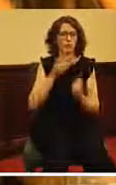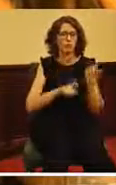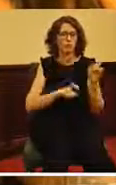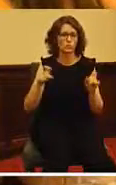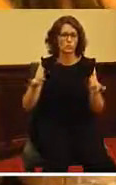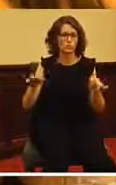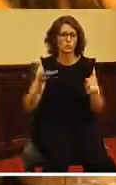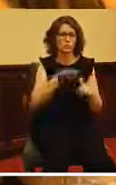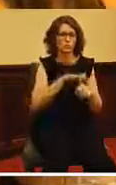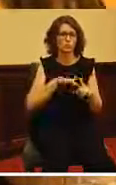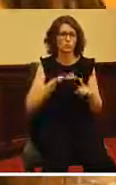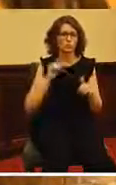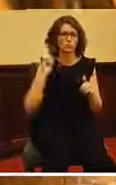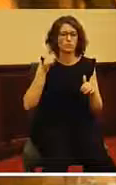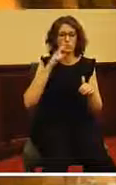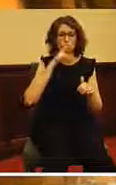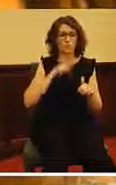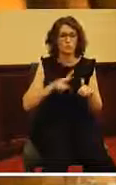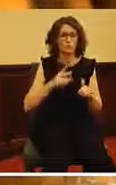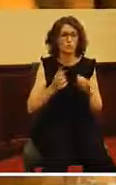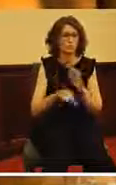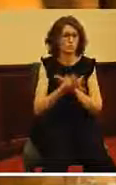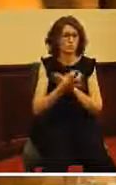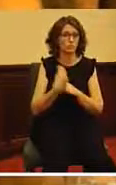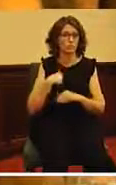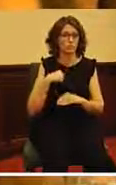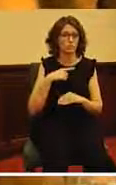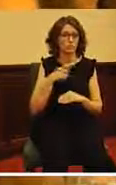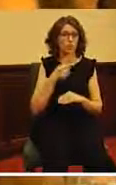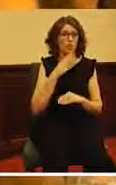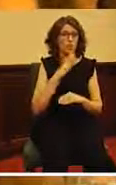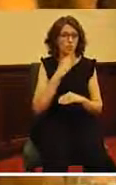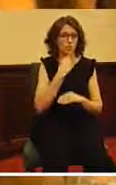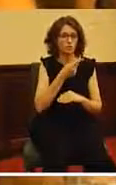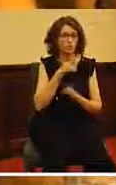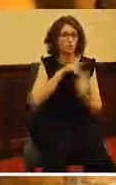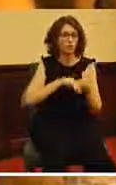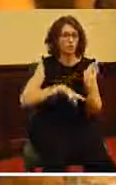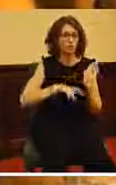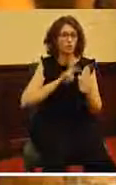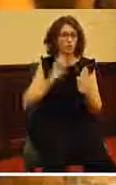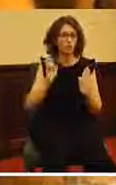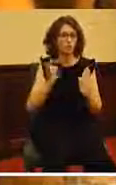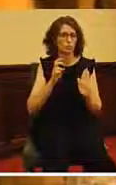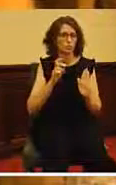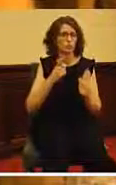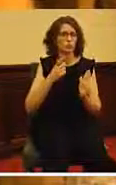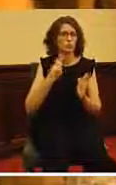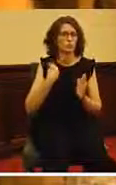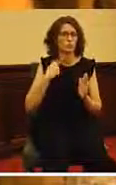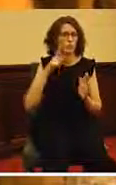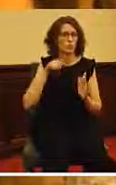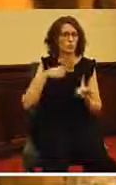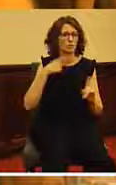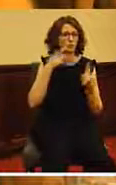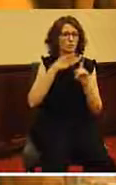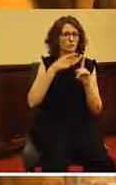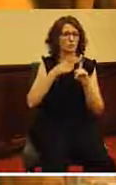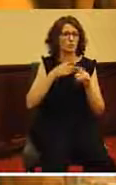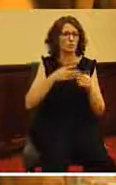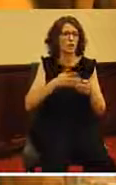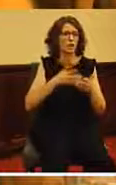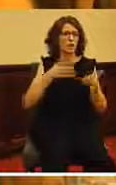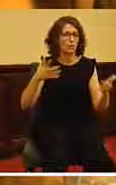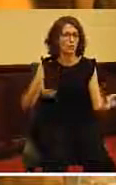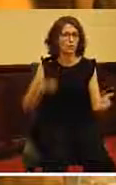en esos 2 años y, como le digo, coincido en que este programa y otros también aspiramos a la ampliación de los cines de